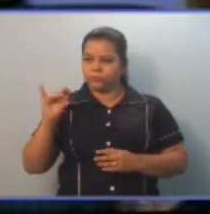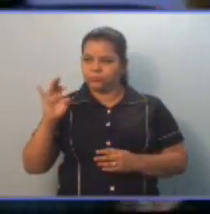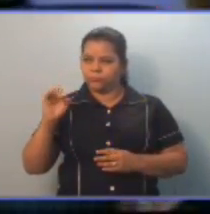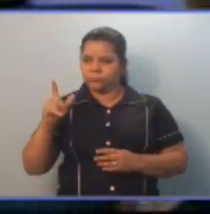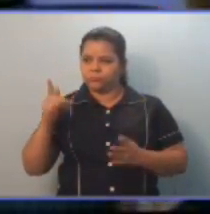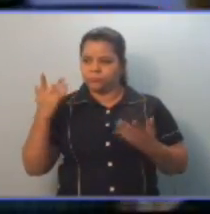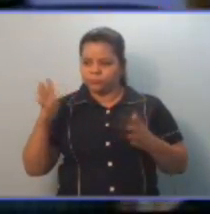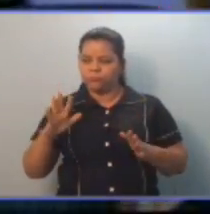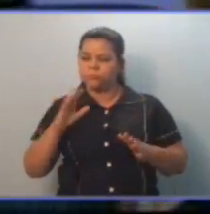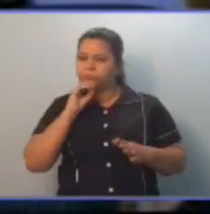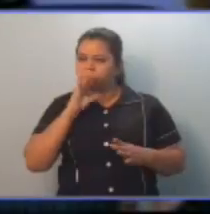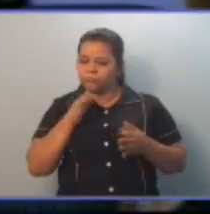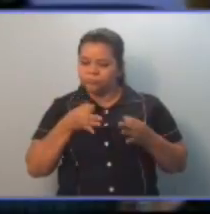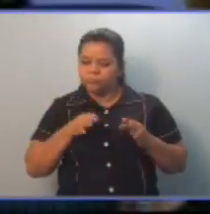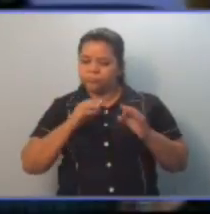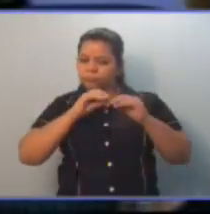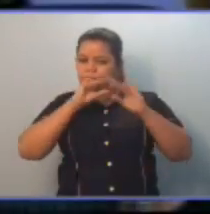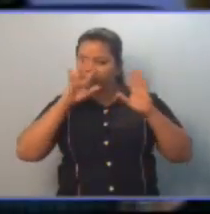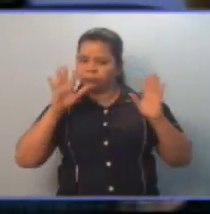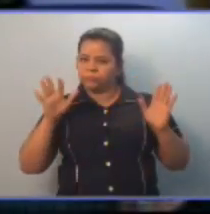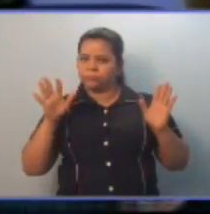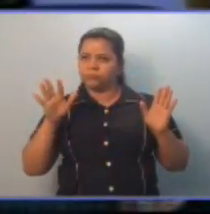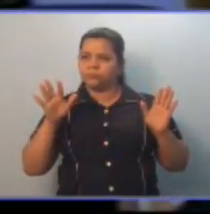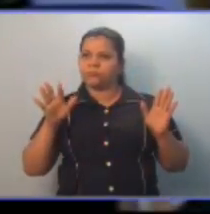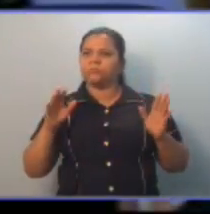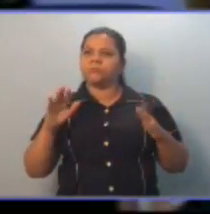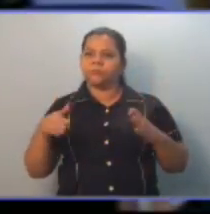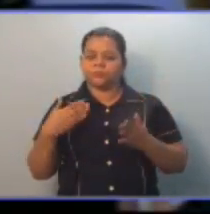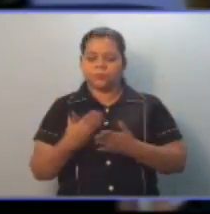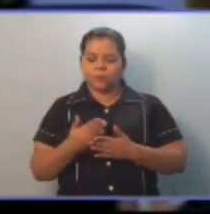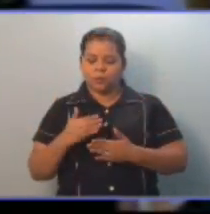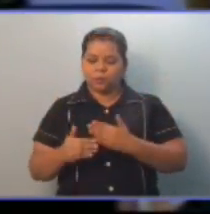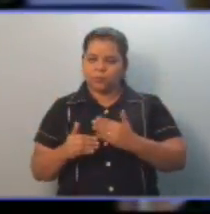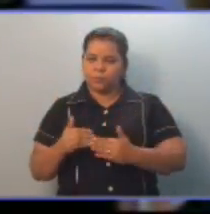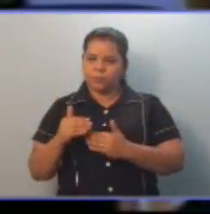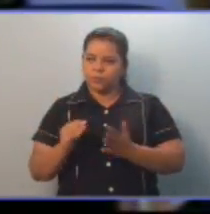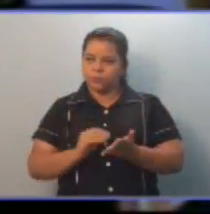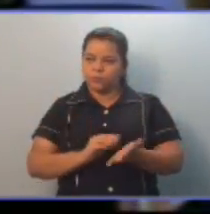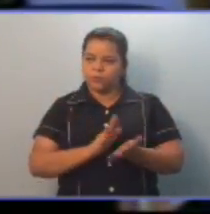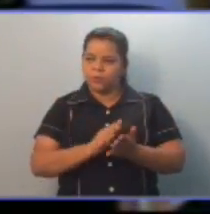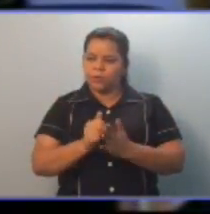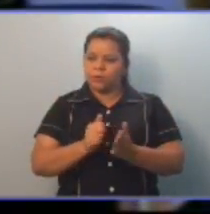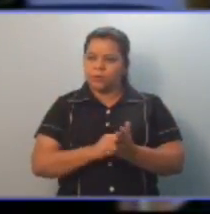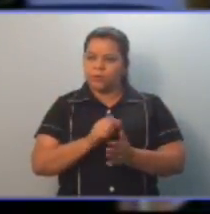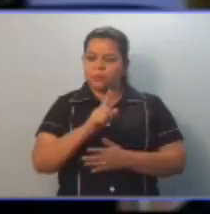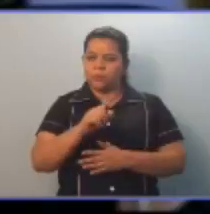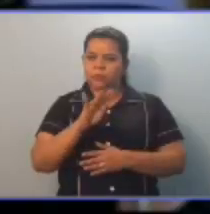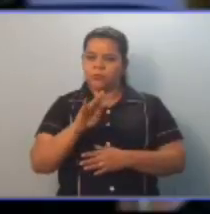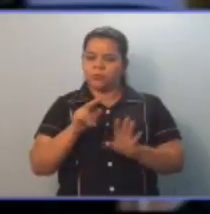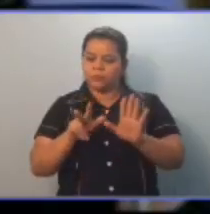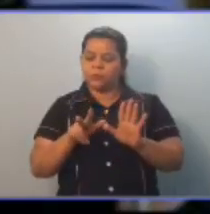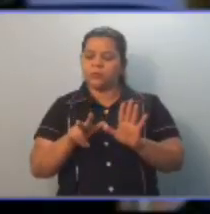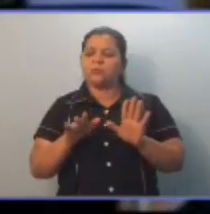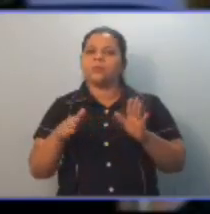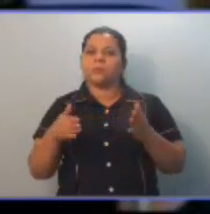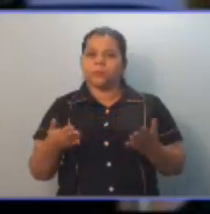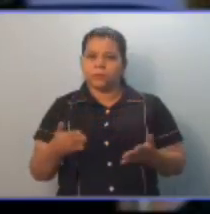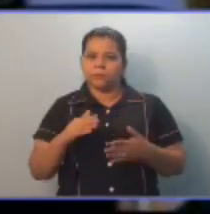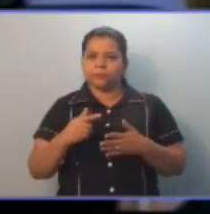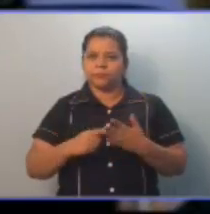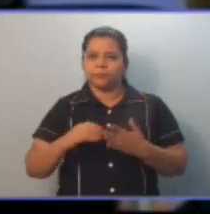aparta en forma explícita de los procedimientos previstos en el artículo 248 para que la